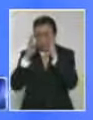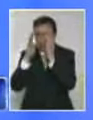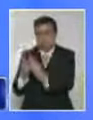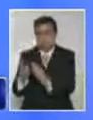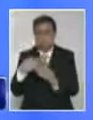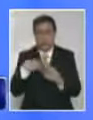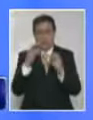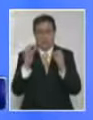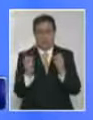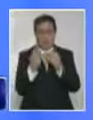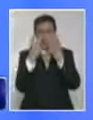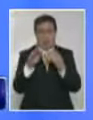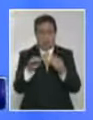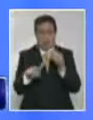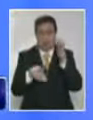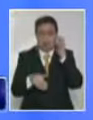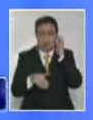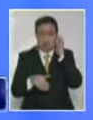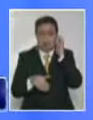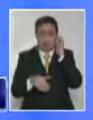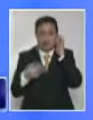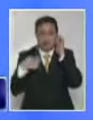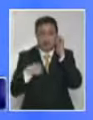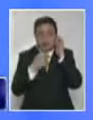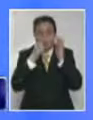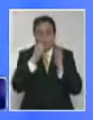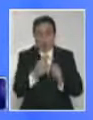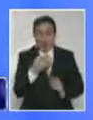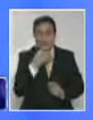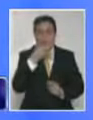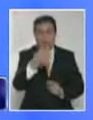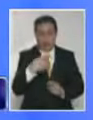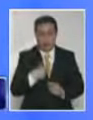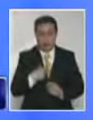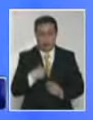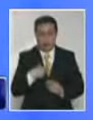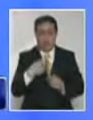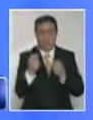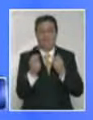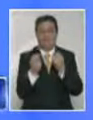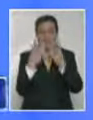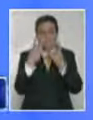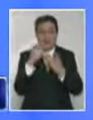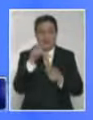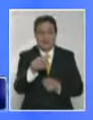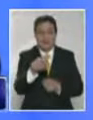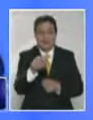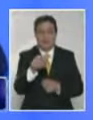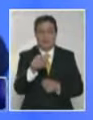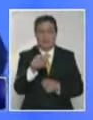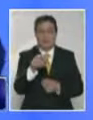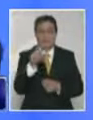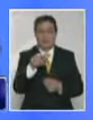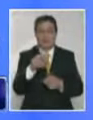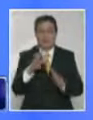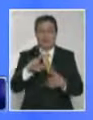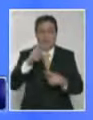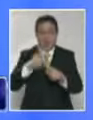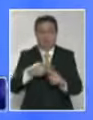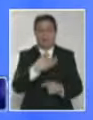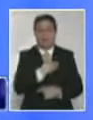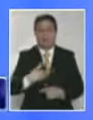o sea, lo que yo puedo decir en síntesis es que yo viví las situaciones del expresidente